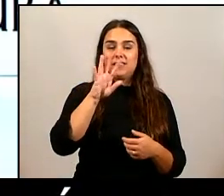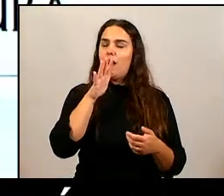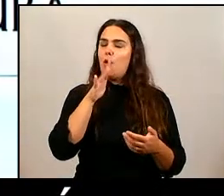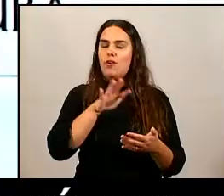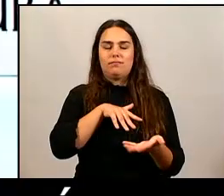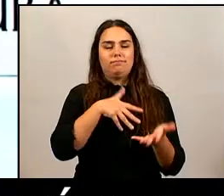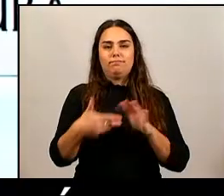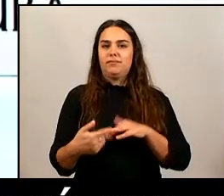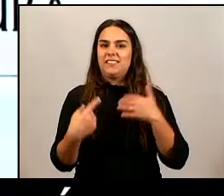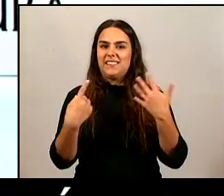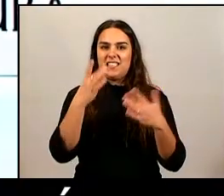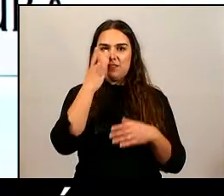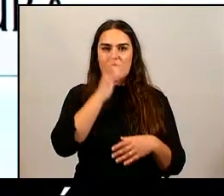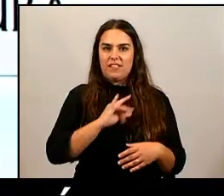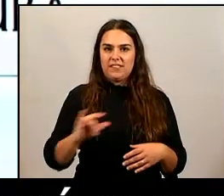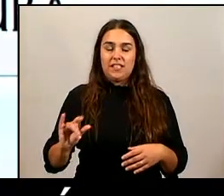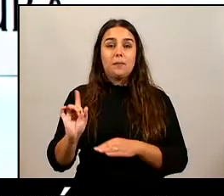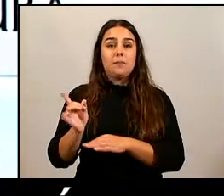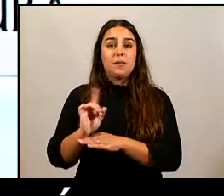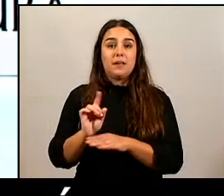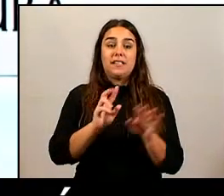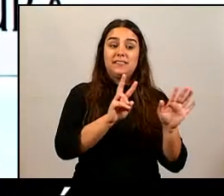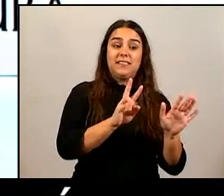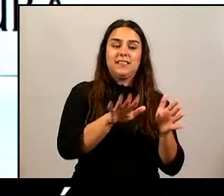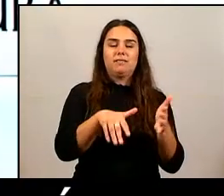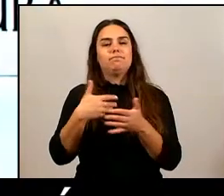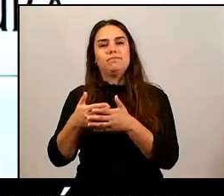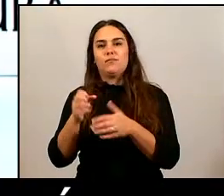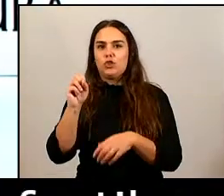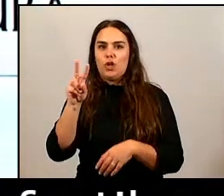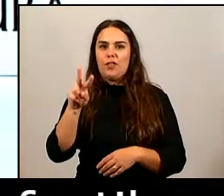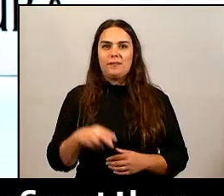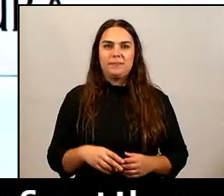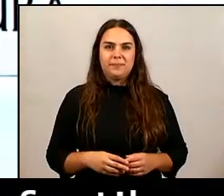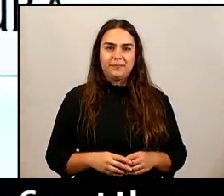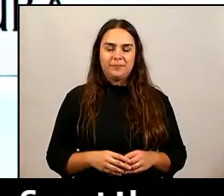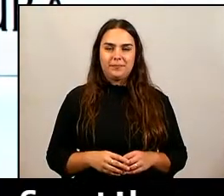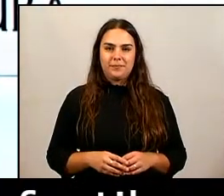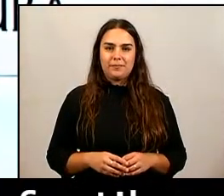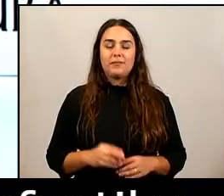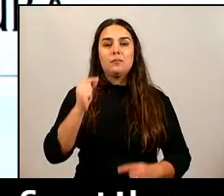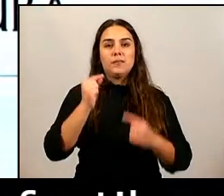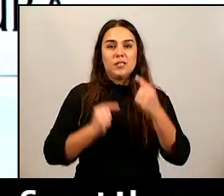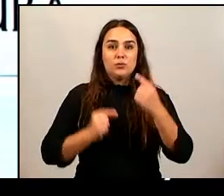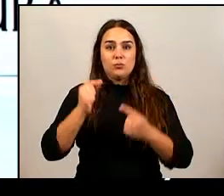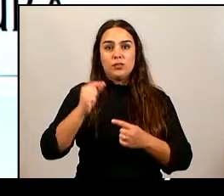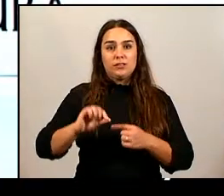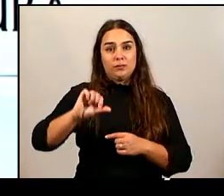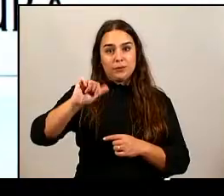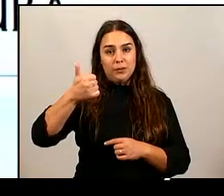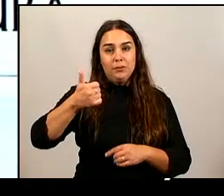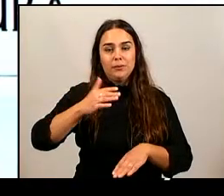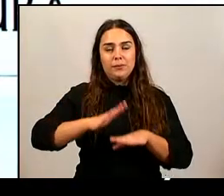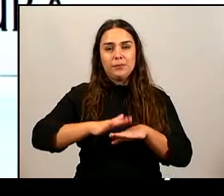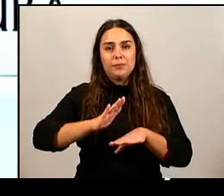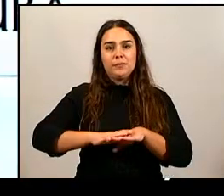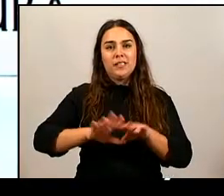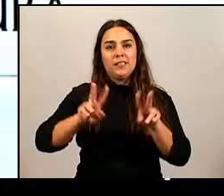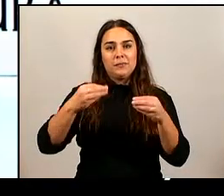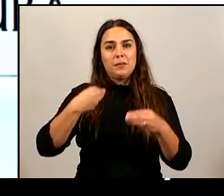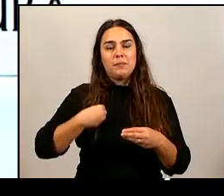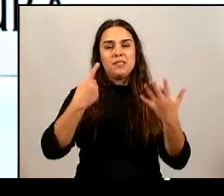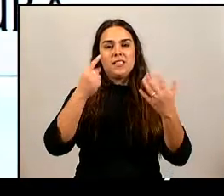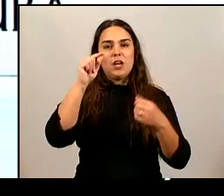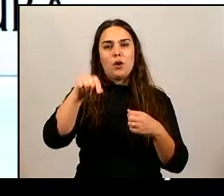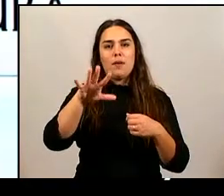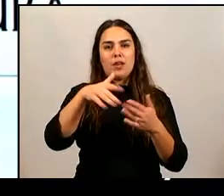en infantil y en primaria de 7 a 12. En el presupuesto de licitación para esta obra es de